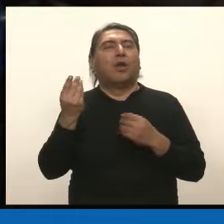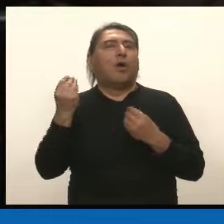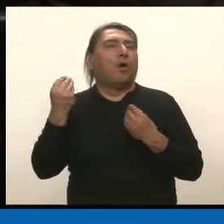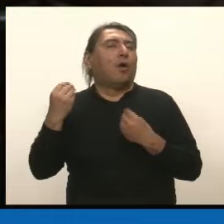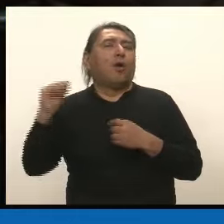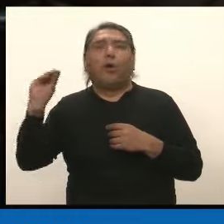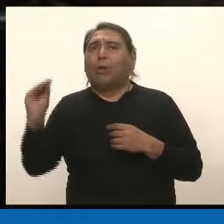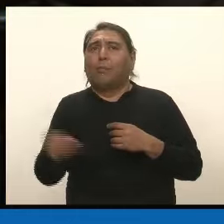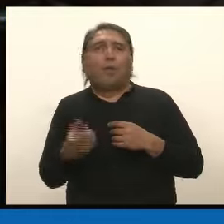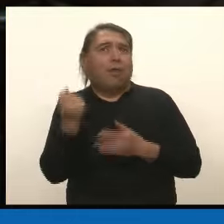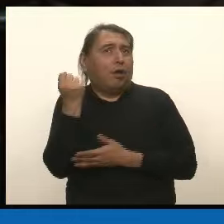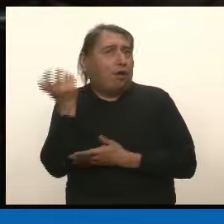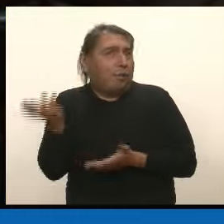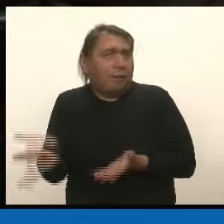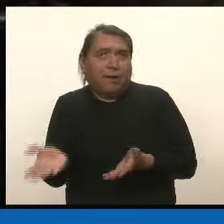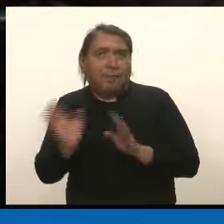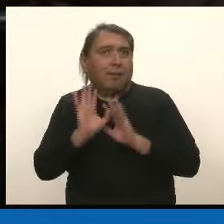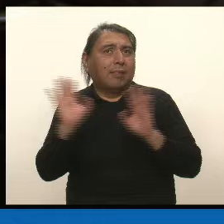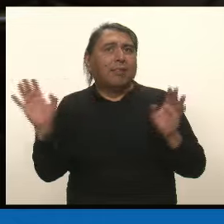poder